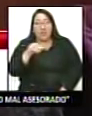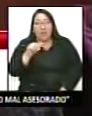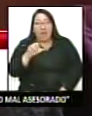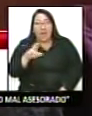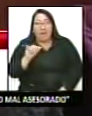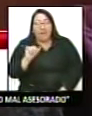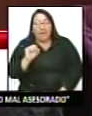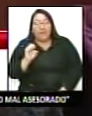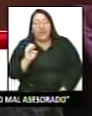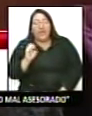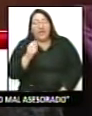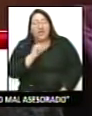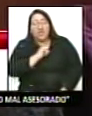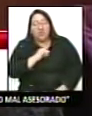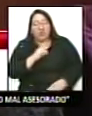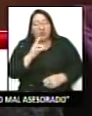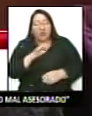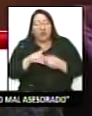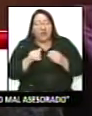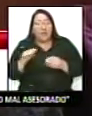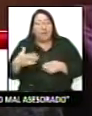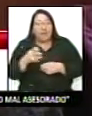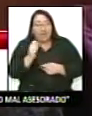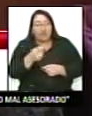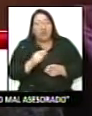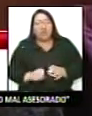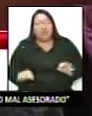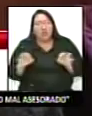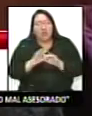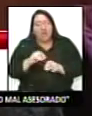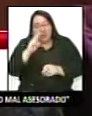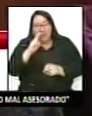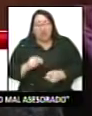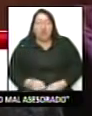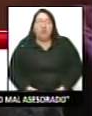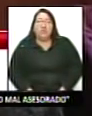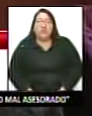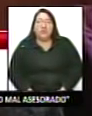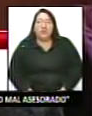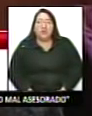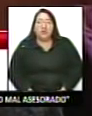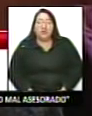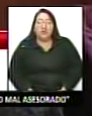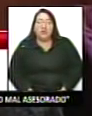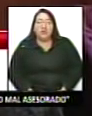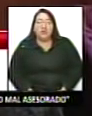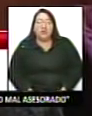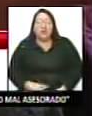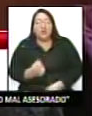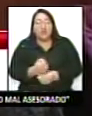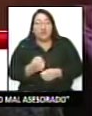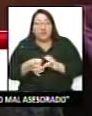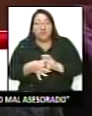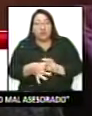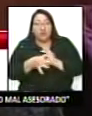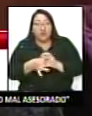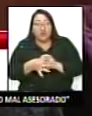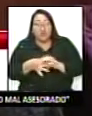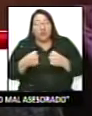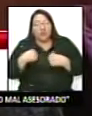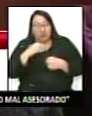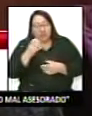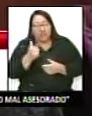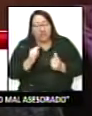visto, los recursos son que tenemos tanta importancia y a nivel mundial. Entonces es trabajar en conjunto, y creo que